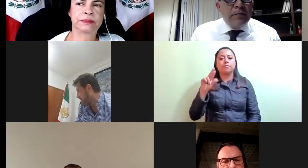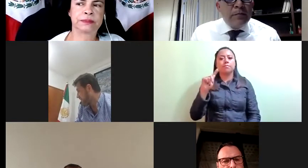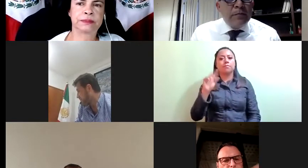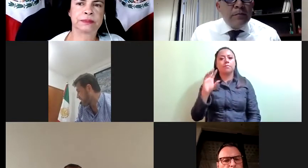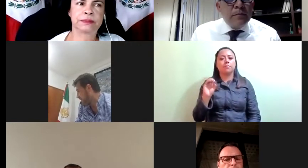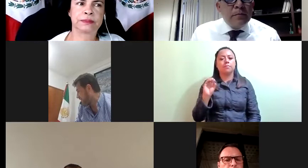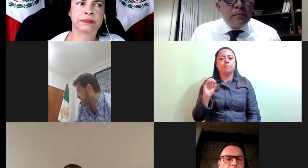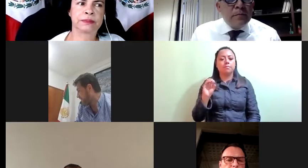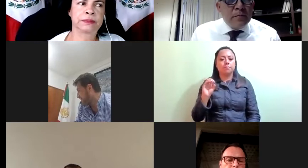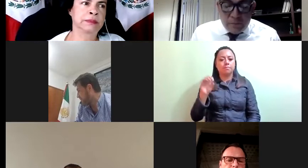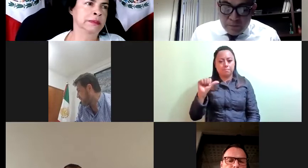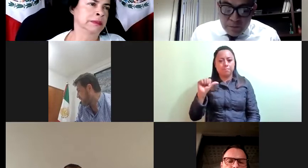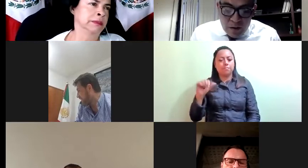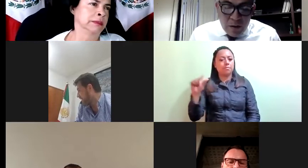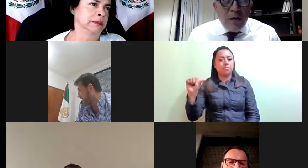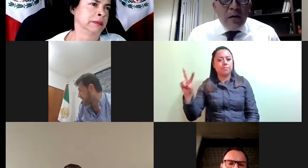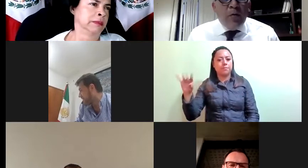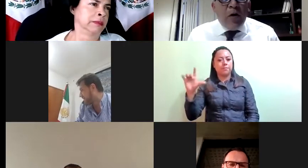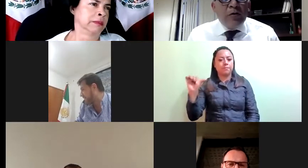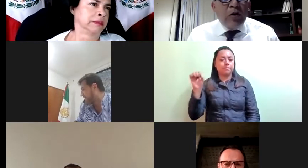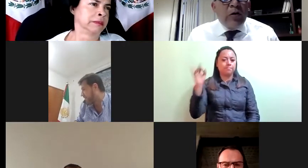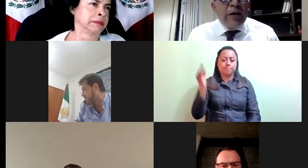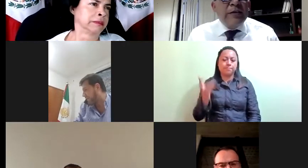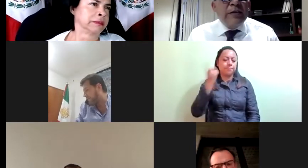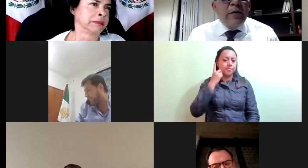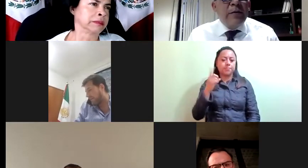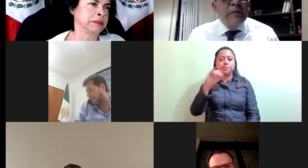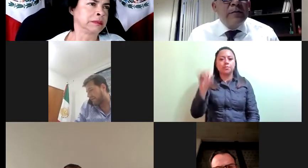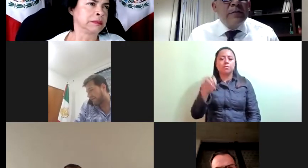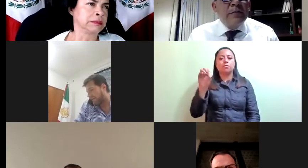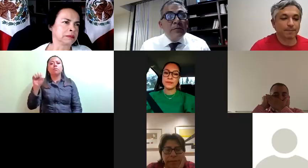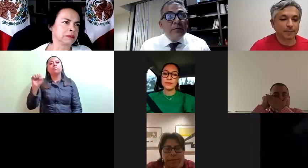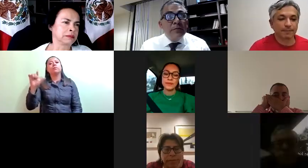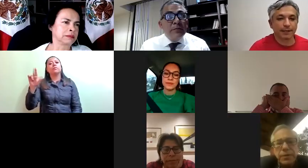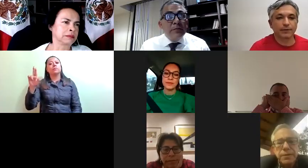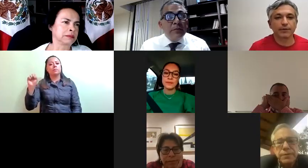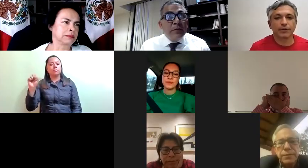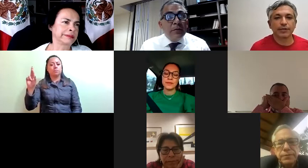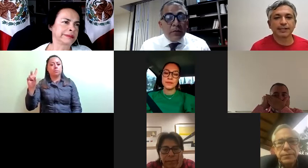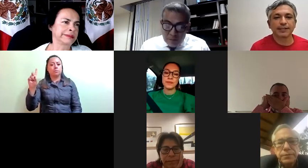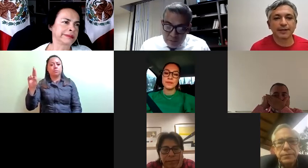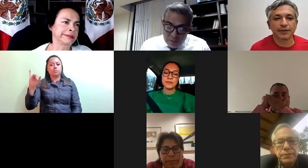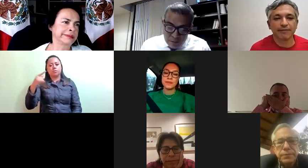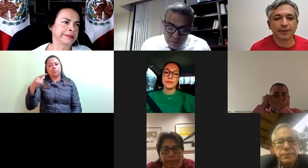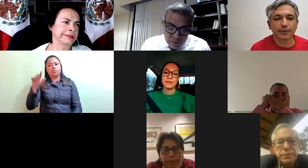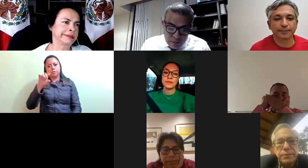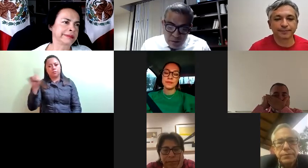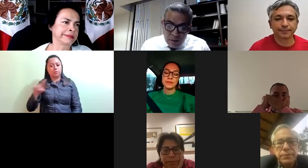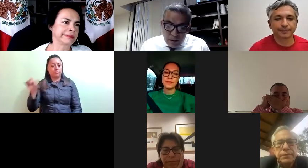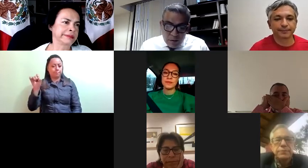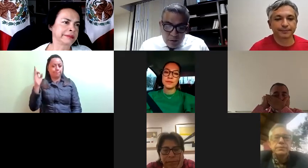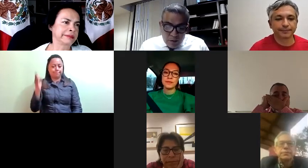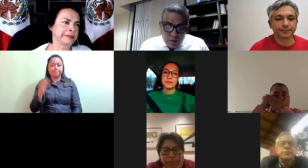Marta Ávila, a favor Diputado José Luis Rodríguez Díaz de León José Luis Rodríguez Díaz de León, a favor